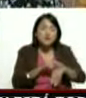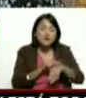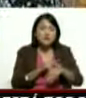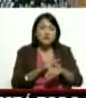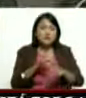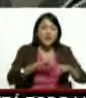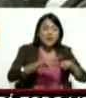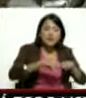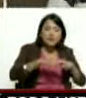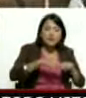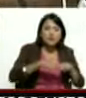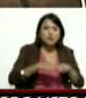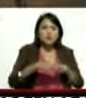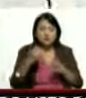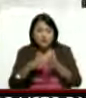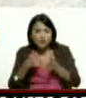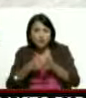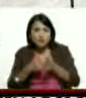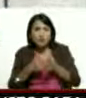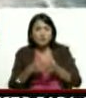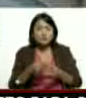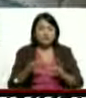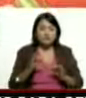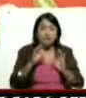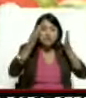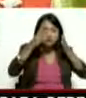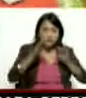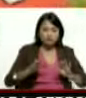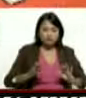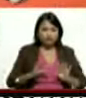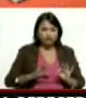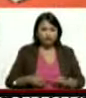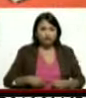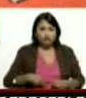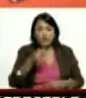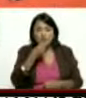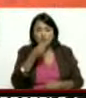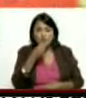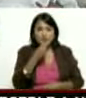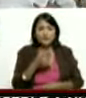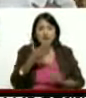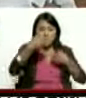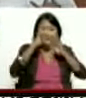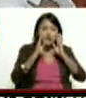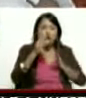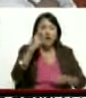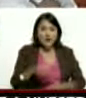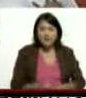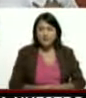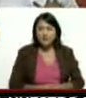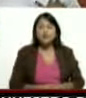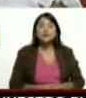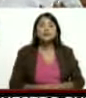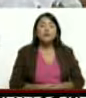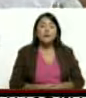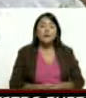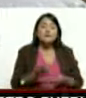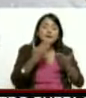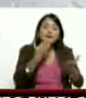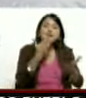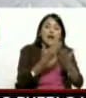pediatría, registro civil y asesoría nutricional son algunas de las atenciones que recibe el pueblo. Agradeciéndole primeramente a nuestro